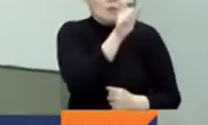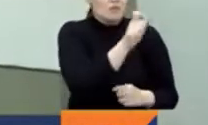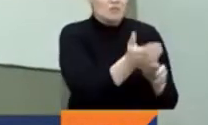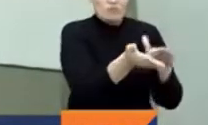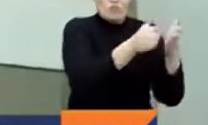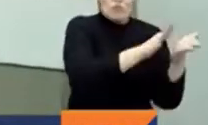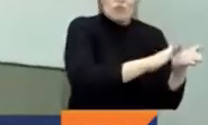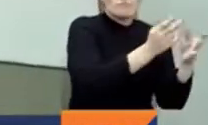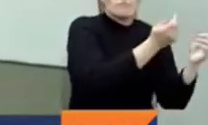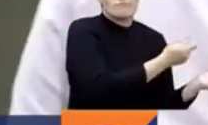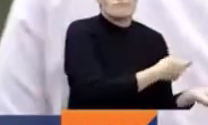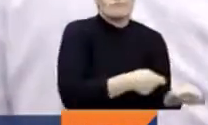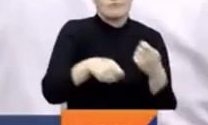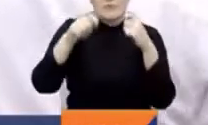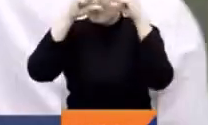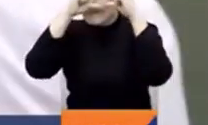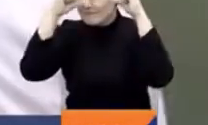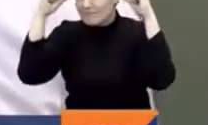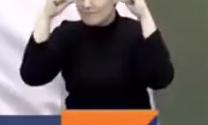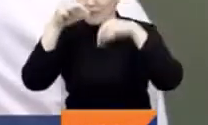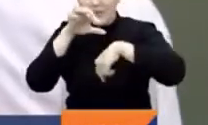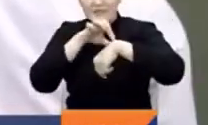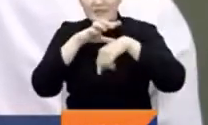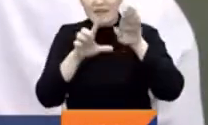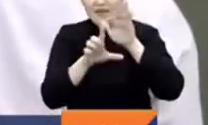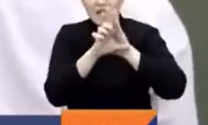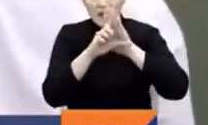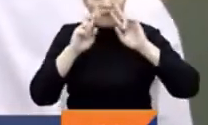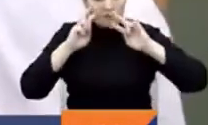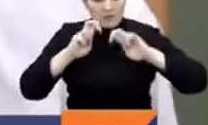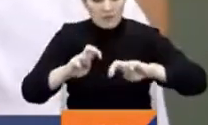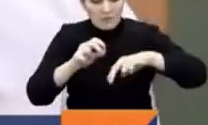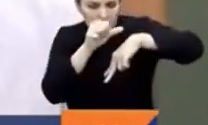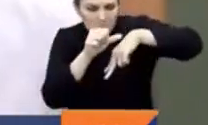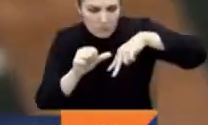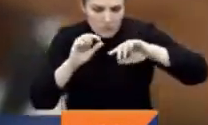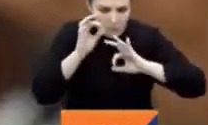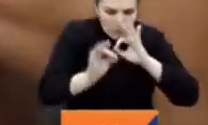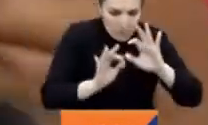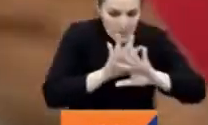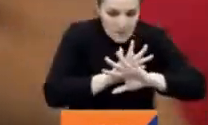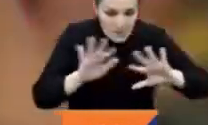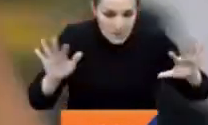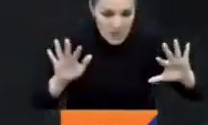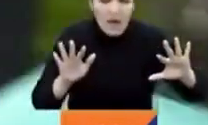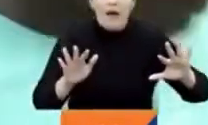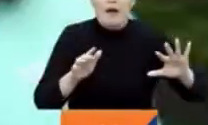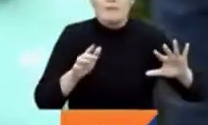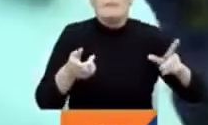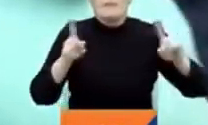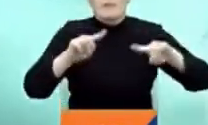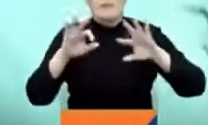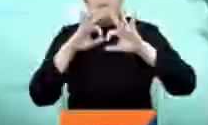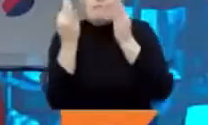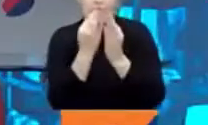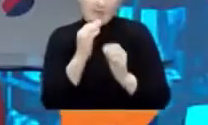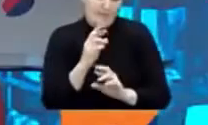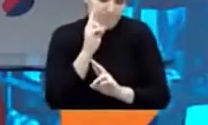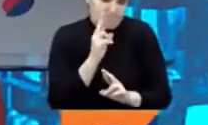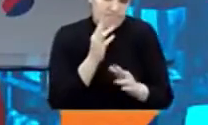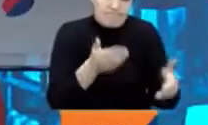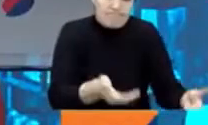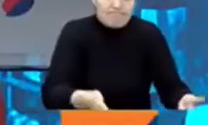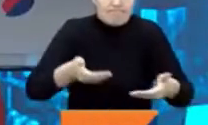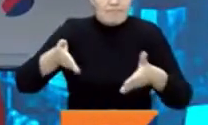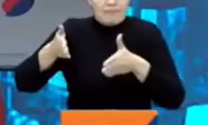trasladado a la sede de medicina legal en Cali para que forenses le practiquen la necropsia y posteriormente reconocimiento de sus seres queridos.